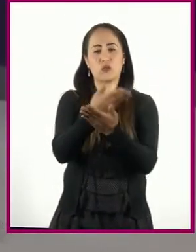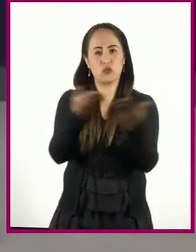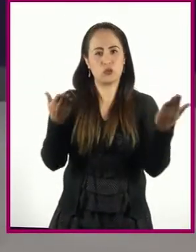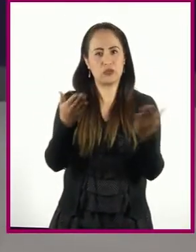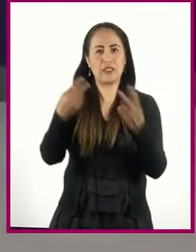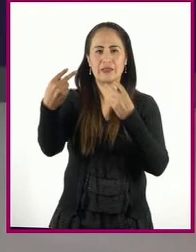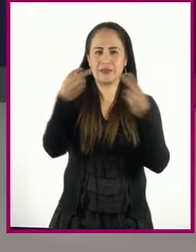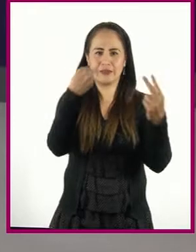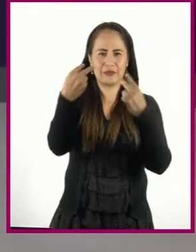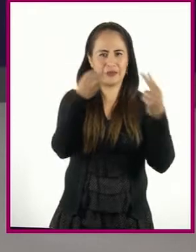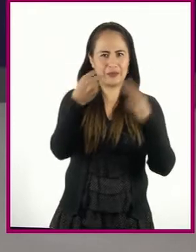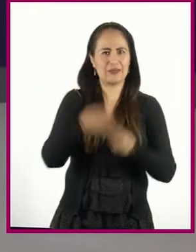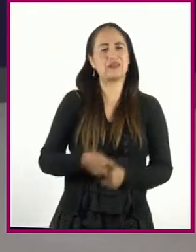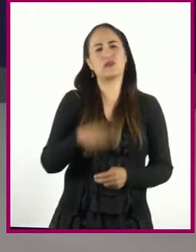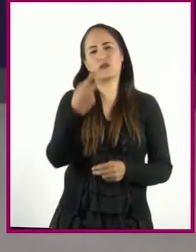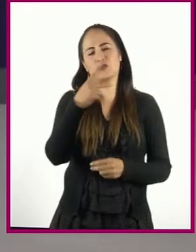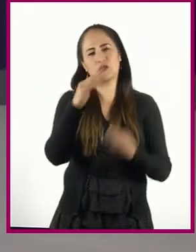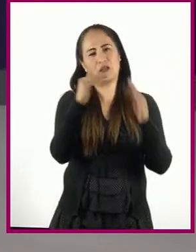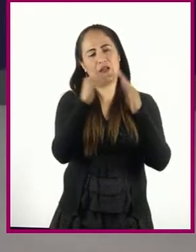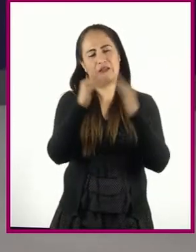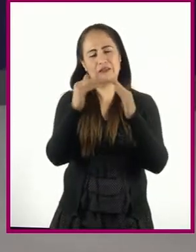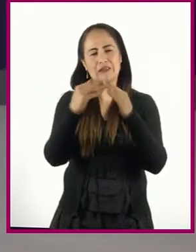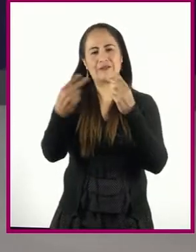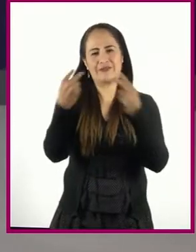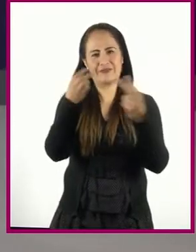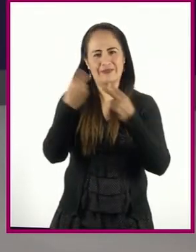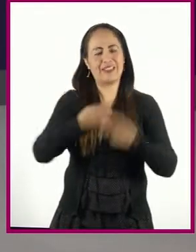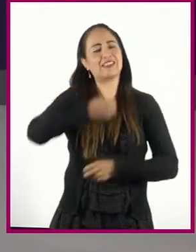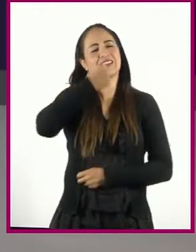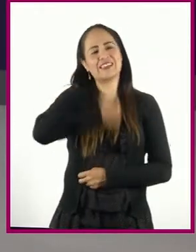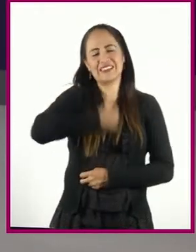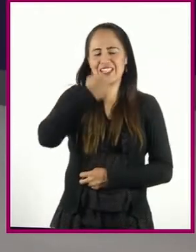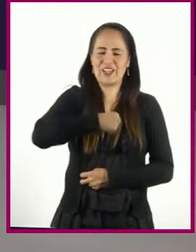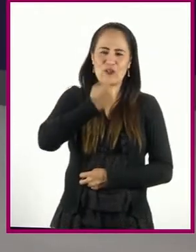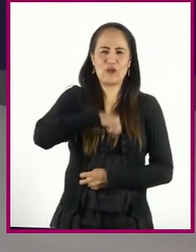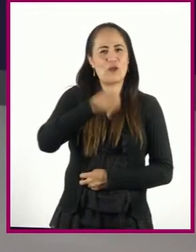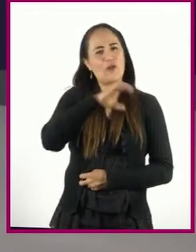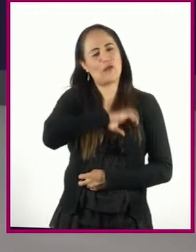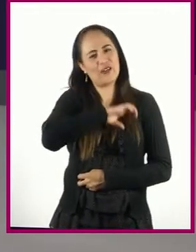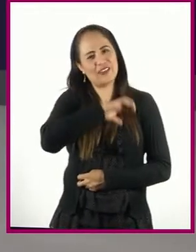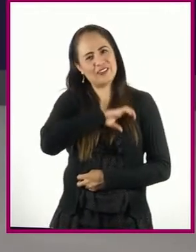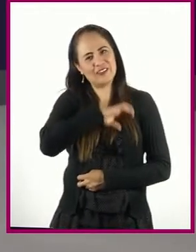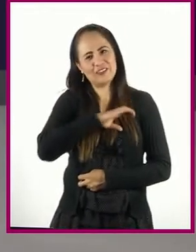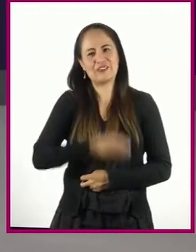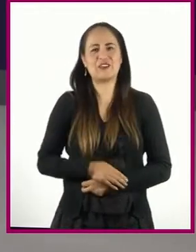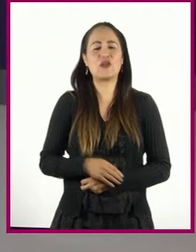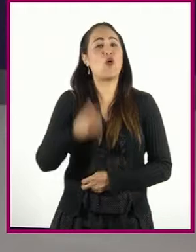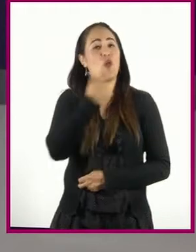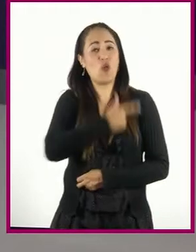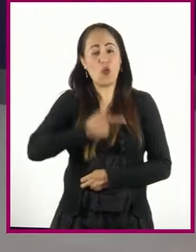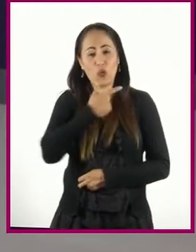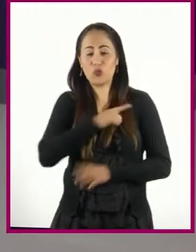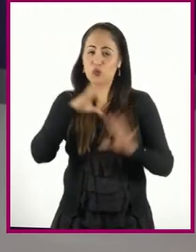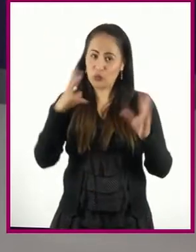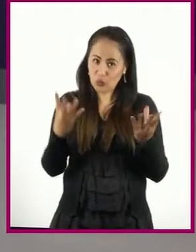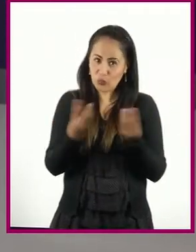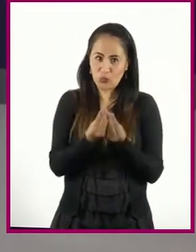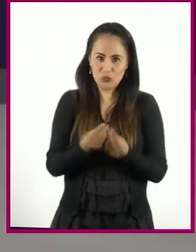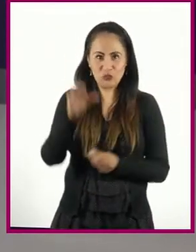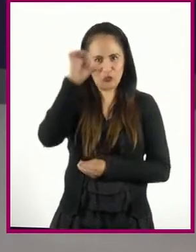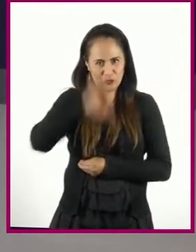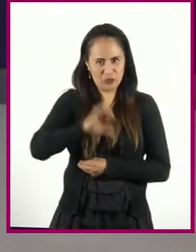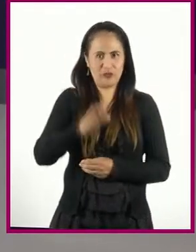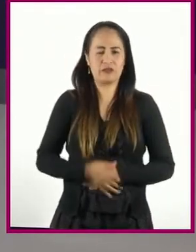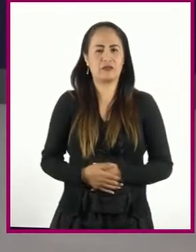ustedes que nos acompañan desde sus hogares, les envío un cordial saludo. Me alegra que estén con nosotros en esta sesión. En